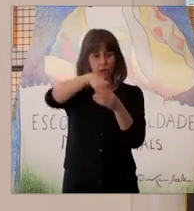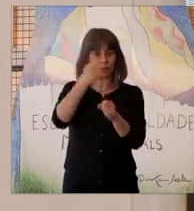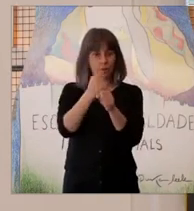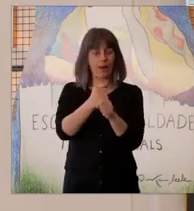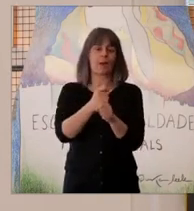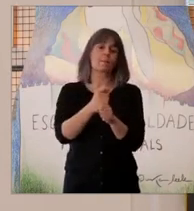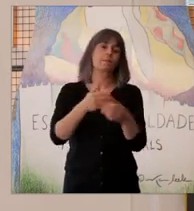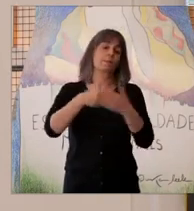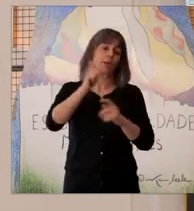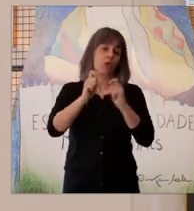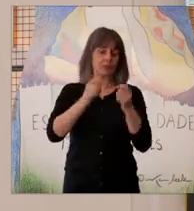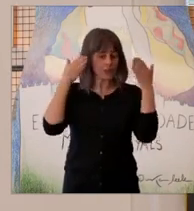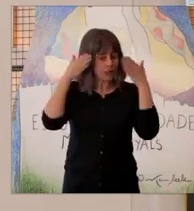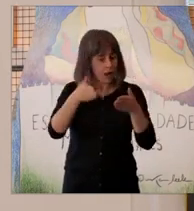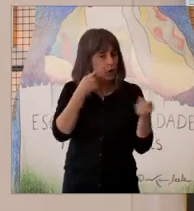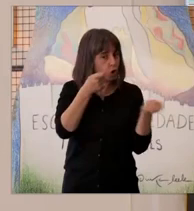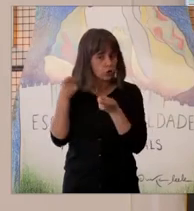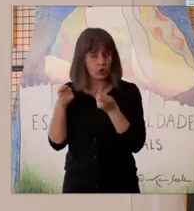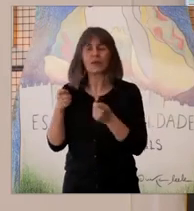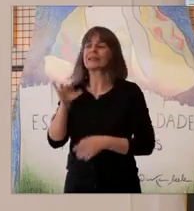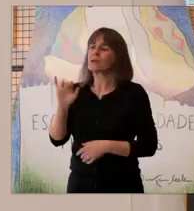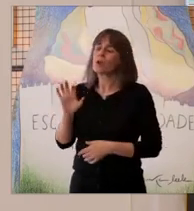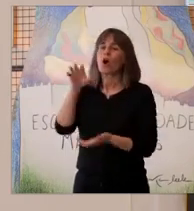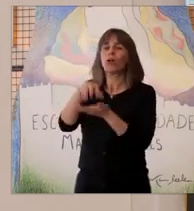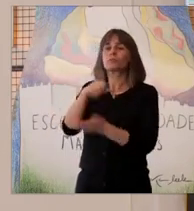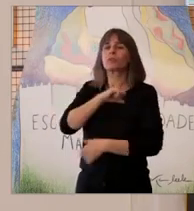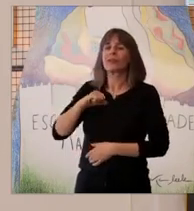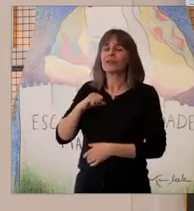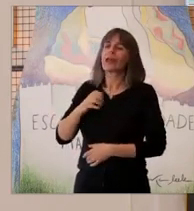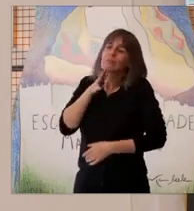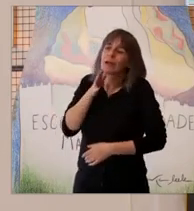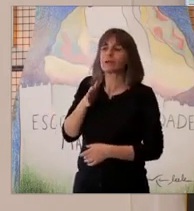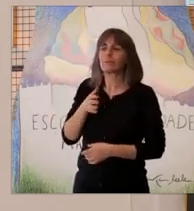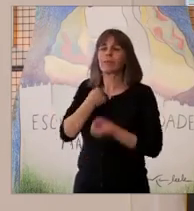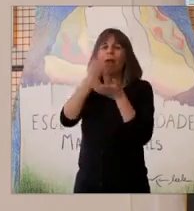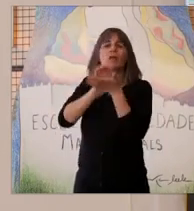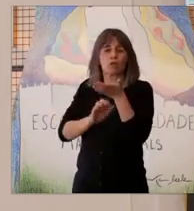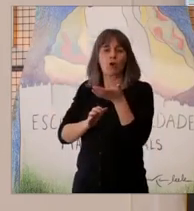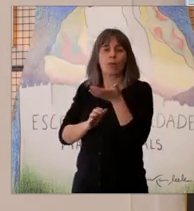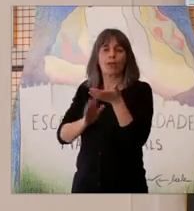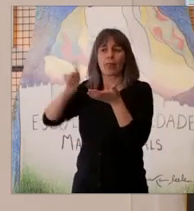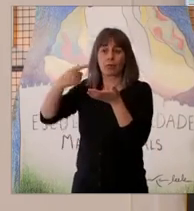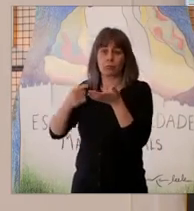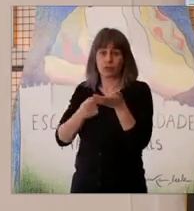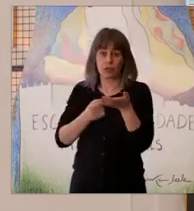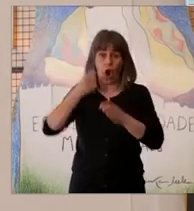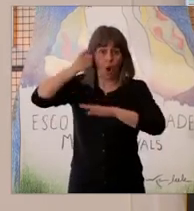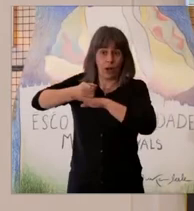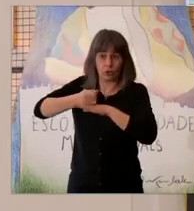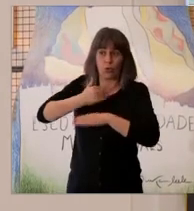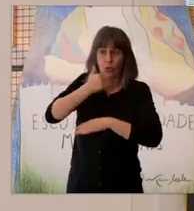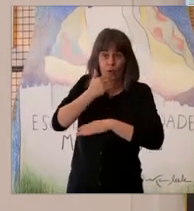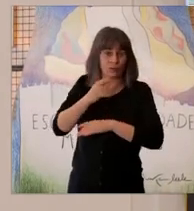organismos independientes pues como el consejo de estado que sí que hace sus informes pero que luego eso no es obligatorio a la hora por ejemplo de tramitar las leyes